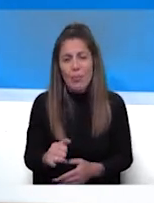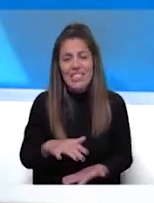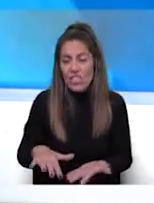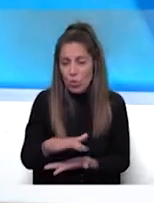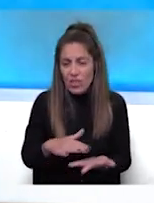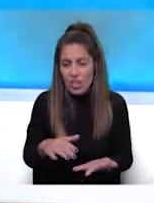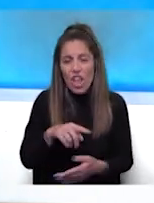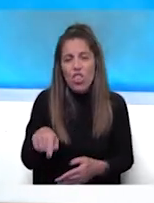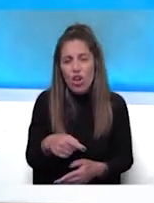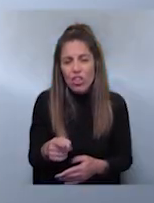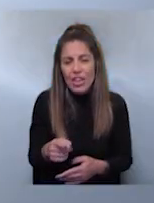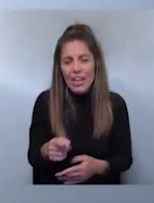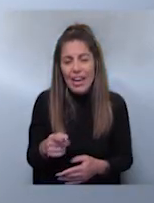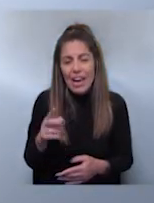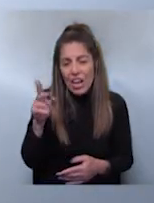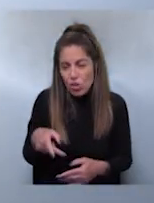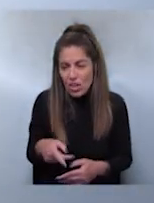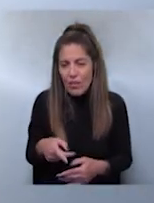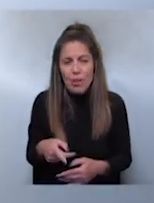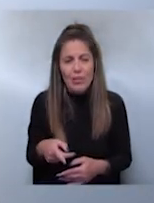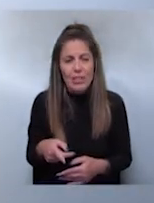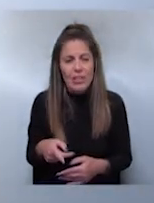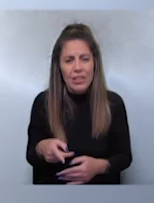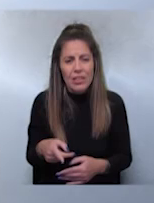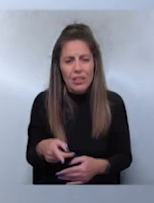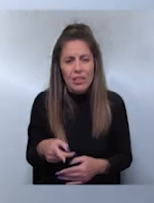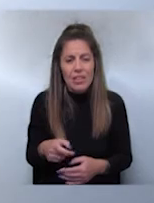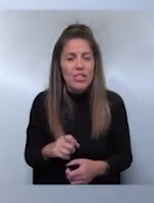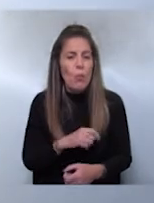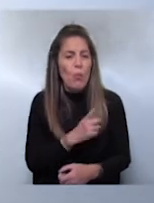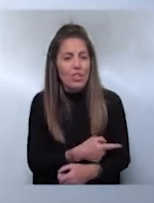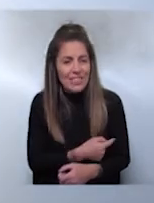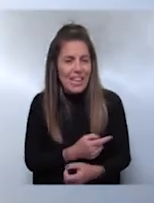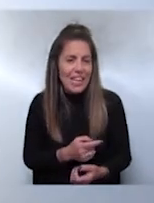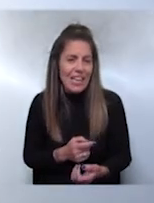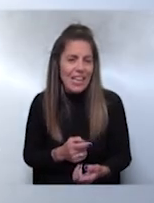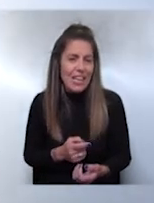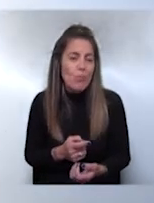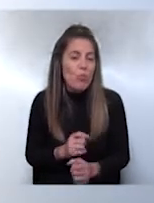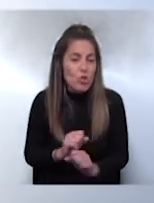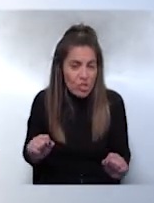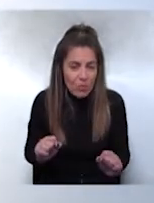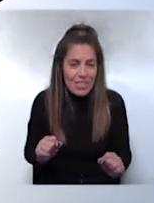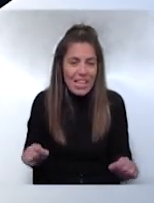situaciones donde razonablemente se ha planteado la potencial existencia de actos corruptos.